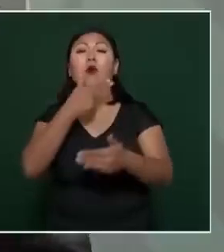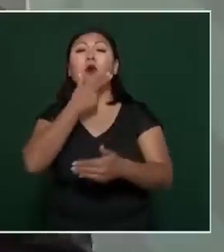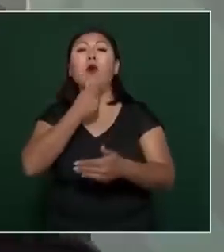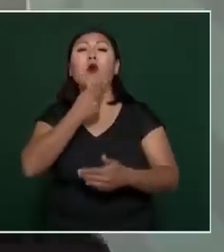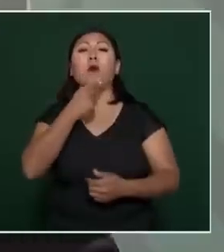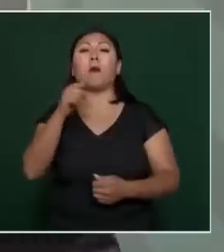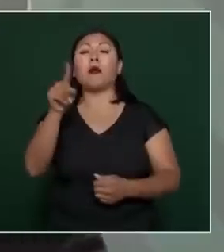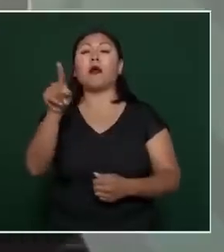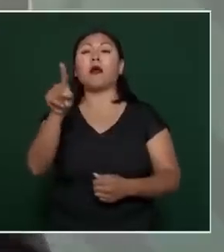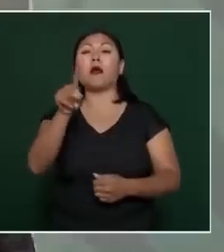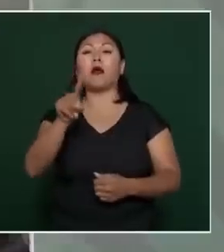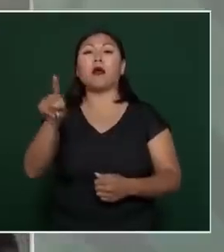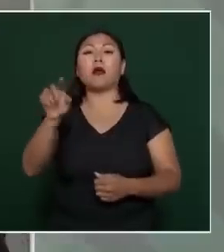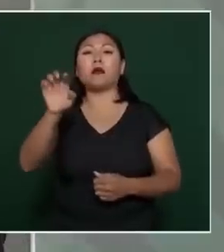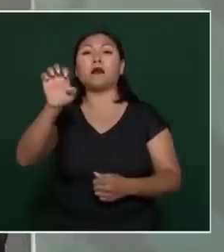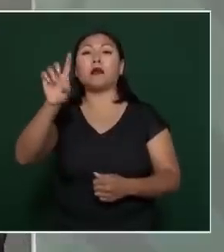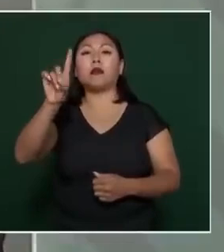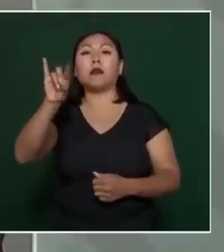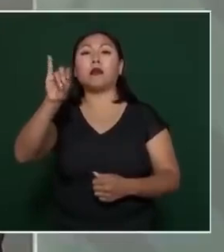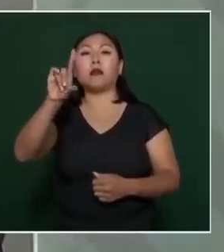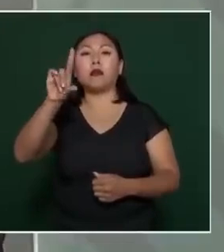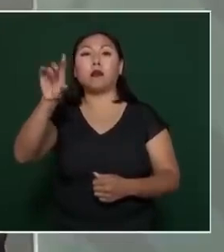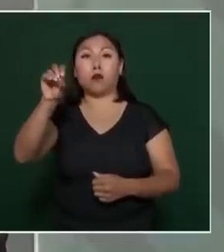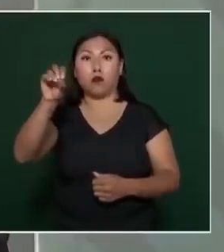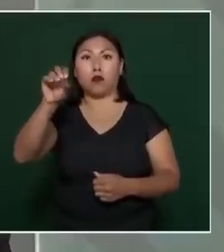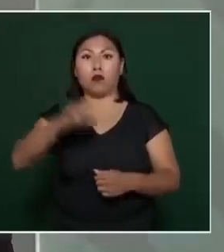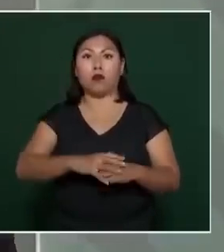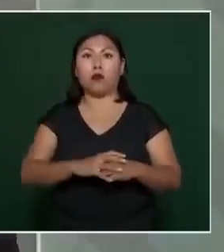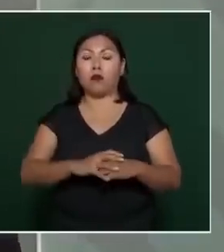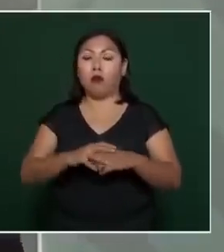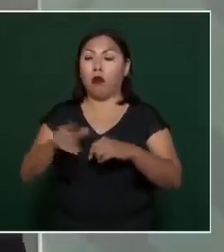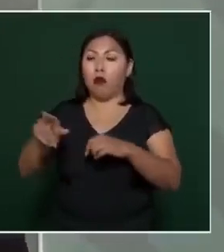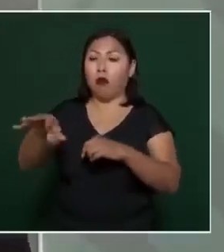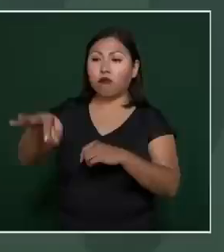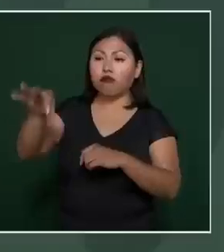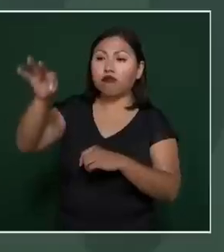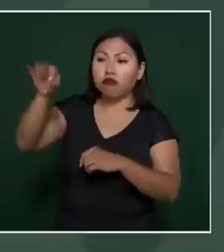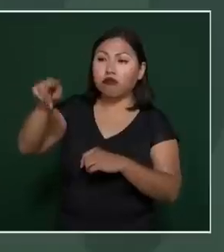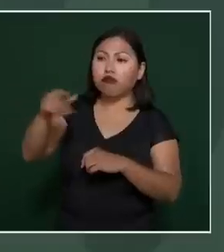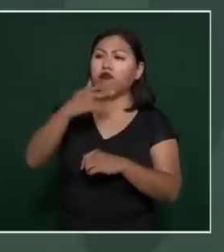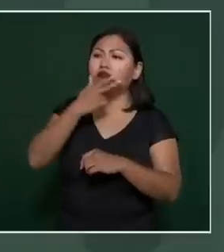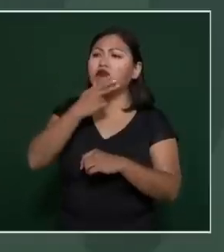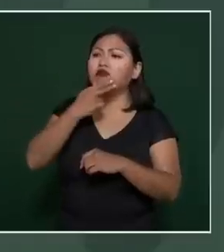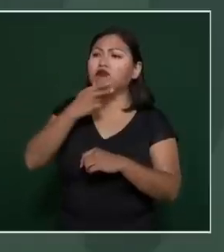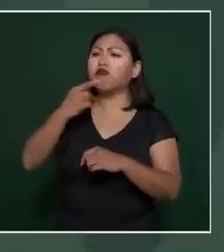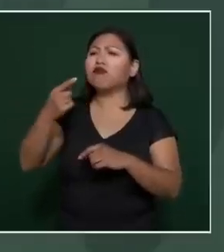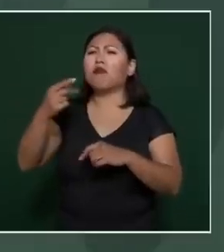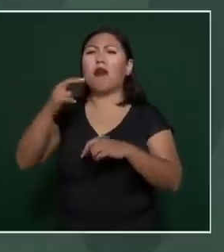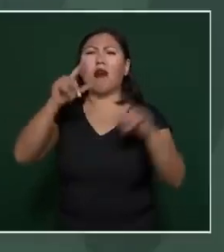nombró a un panista como procurador de la República.